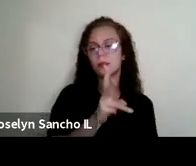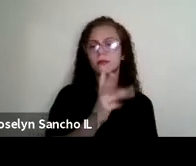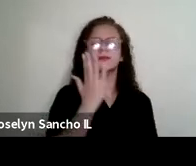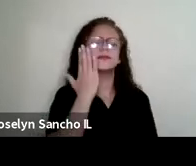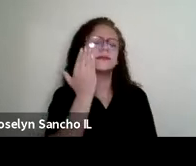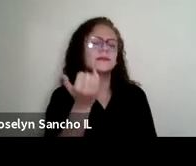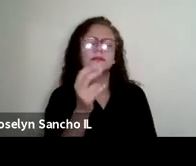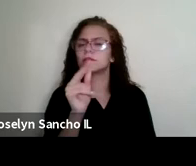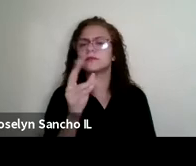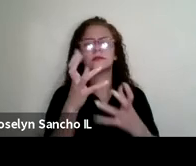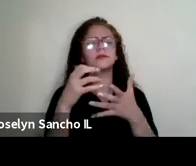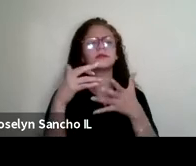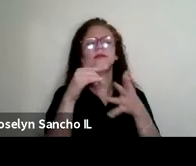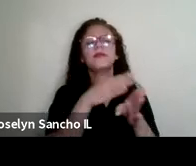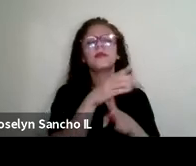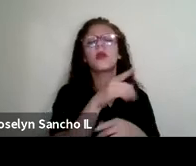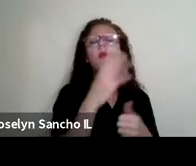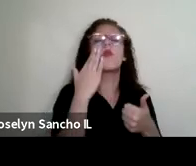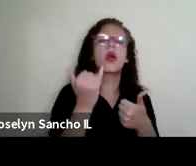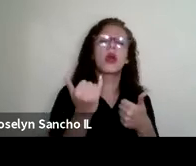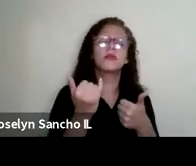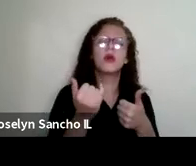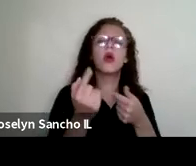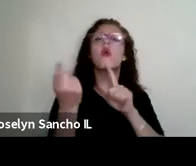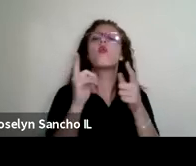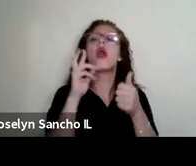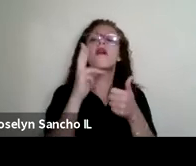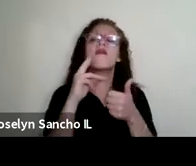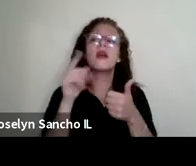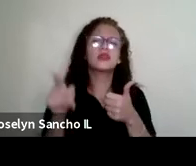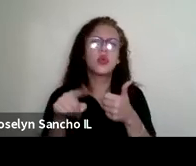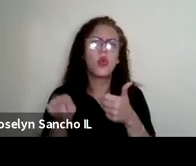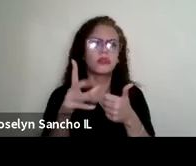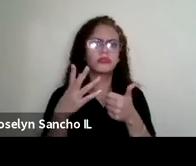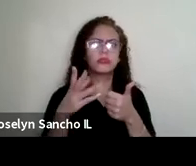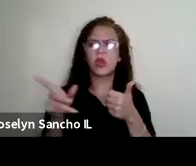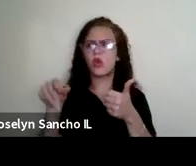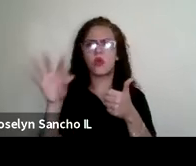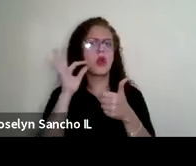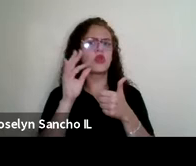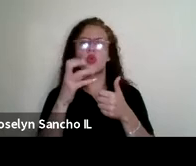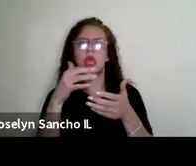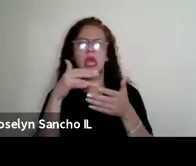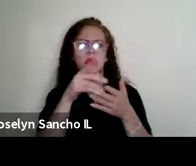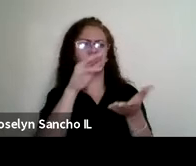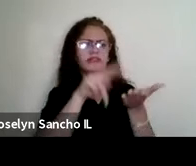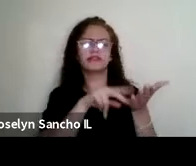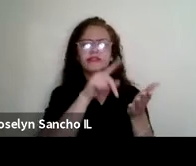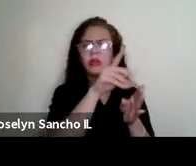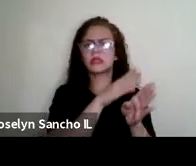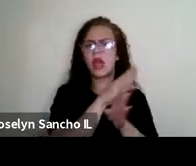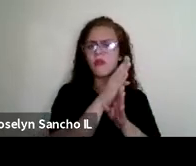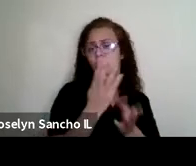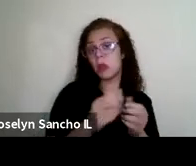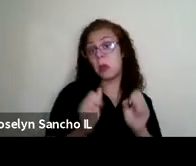qué es que no quieren estudiar estas carreras? ¿Cuáles son los motivos por los cuales ellas no quieren estudiar estas carreras? Puede